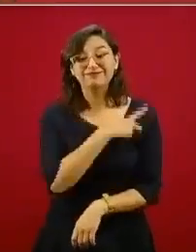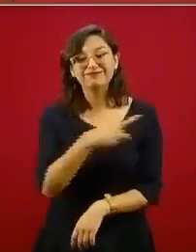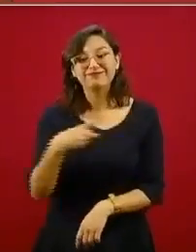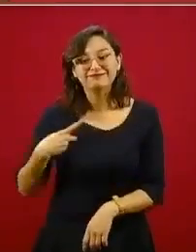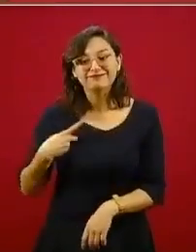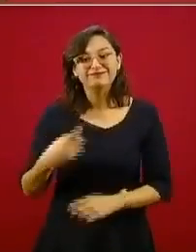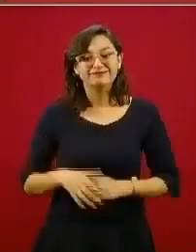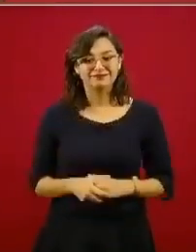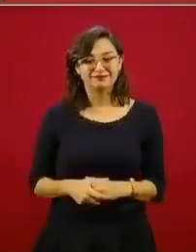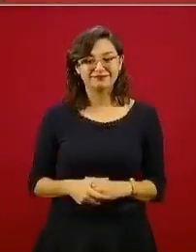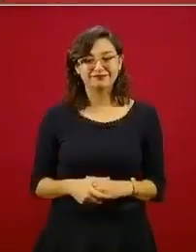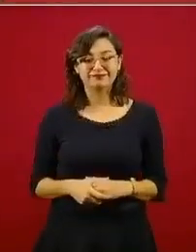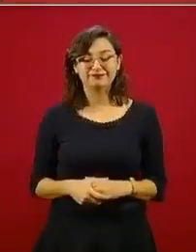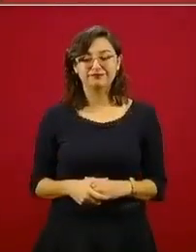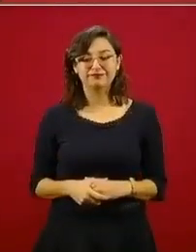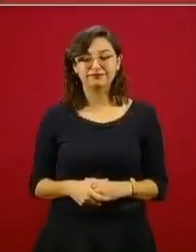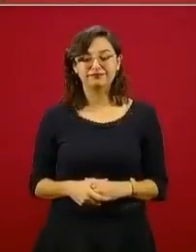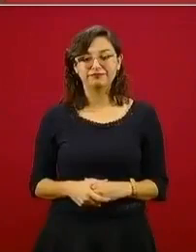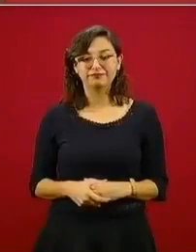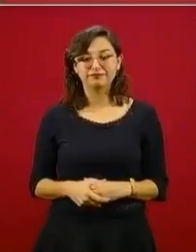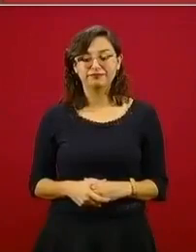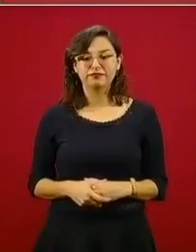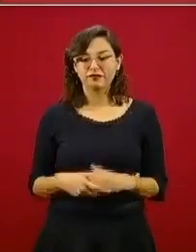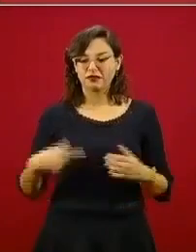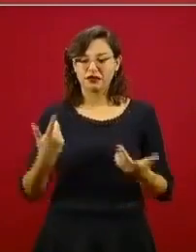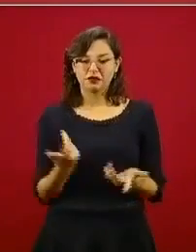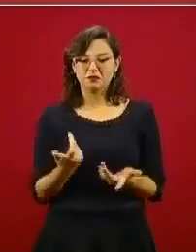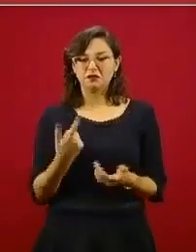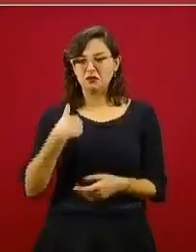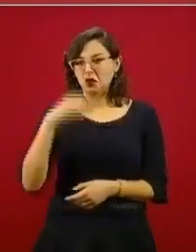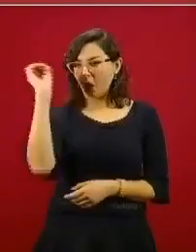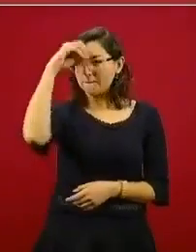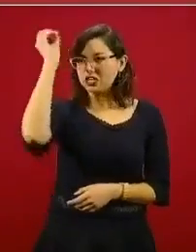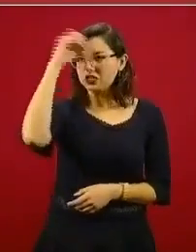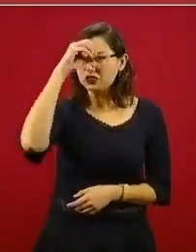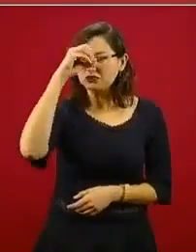Y es de sabios cambiar de opinión,